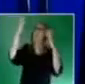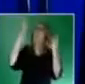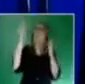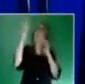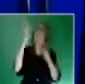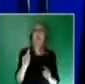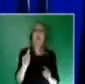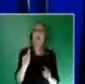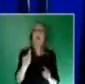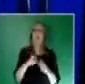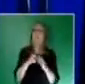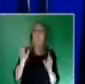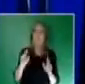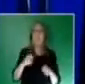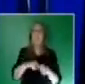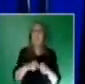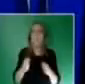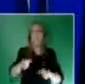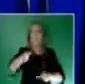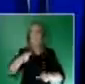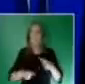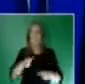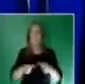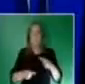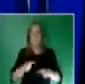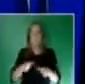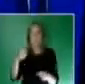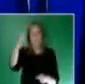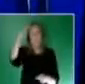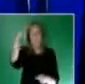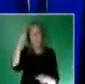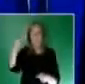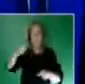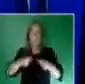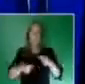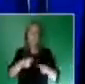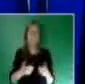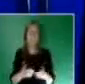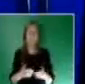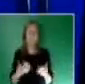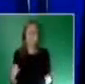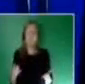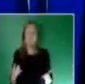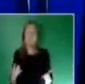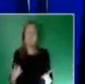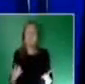las fuerzas que ha desatado, sino que las fuerzas que ha desatado lo gobiernan al hombre